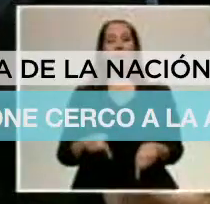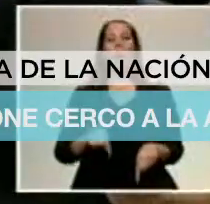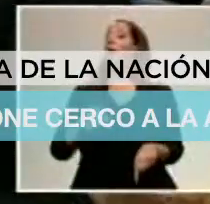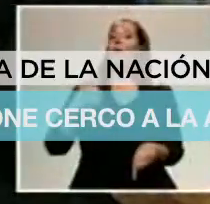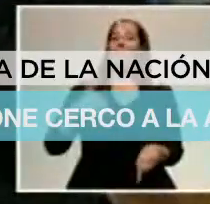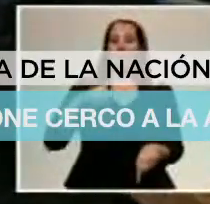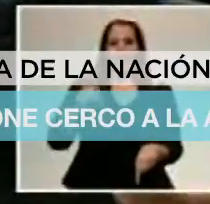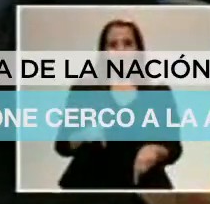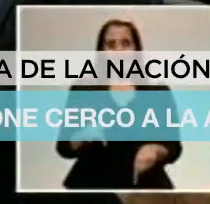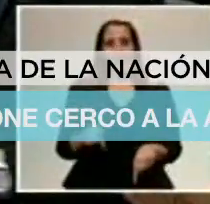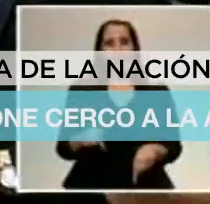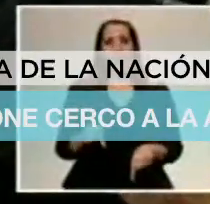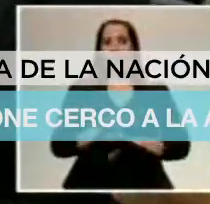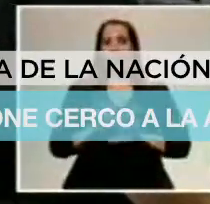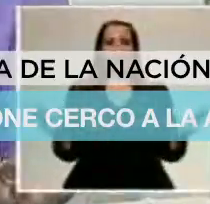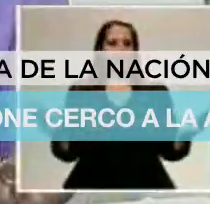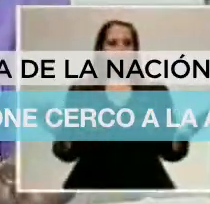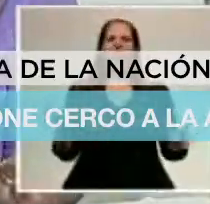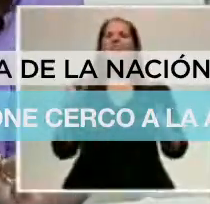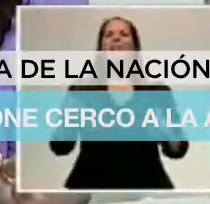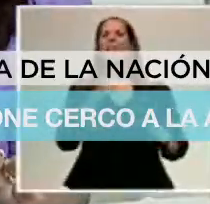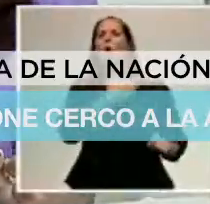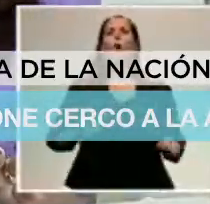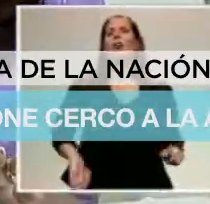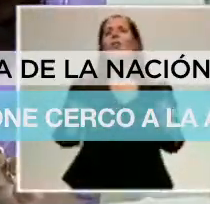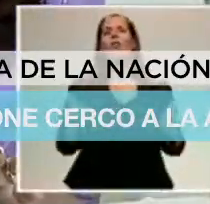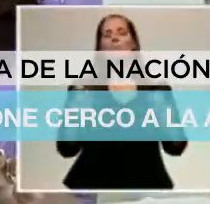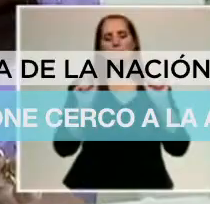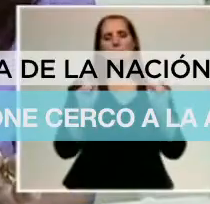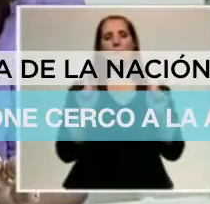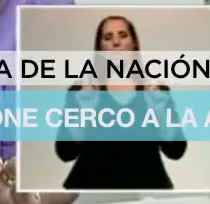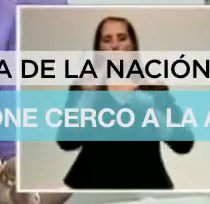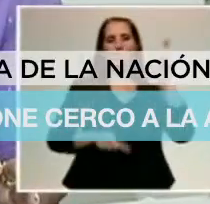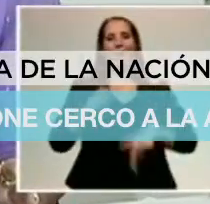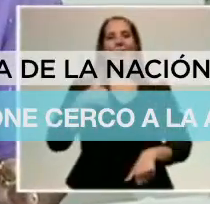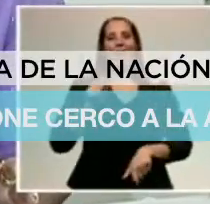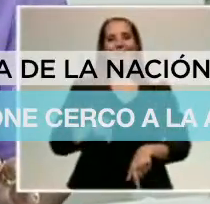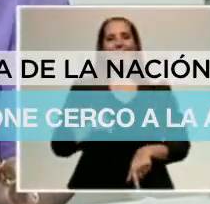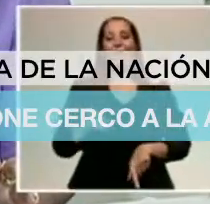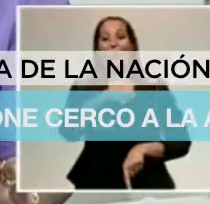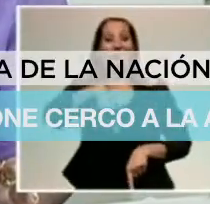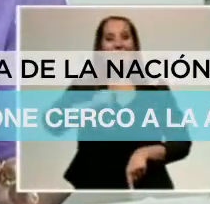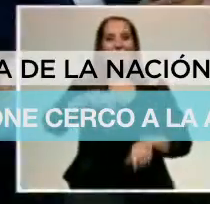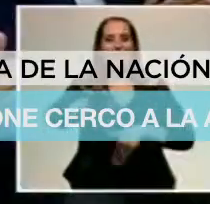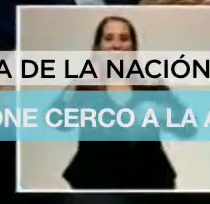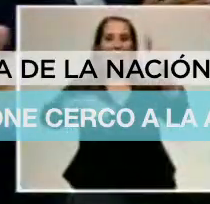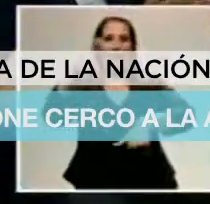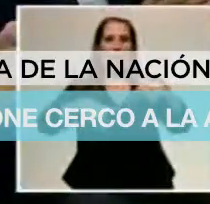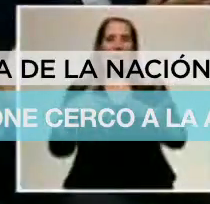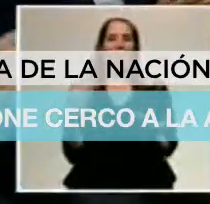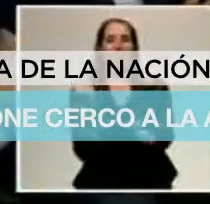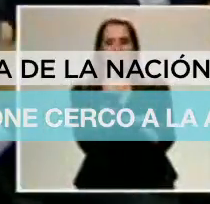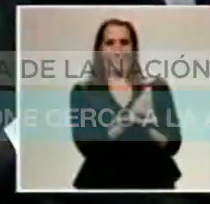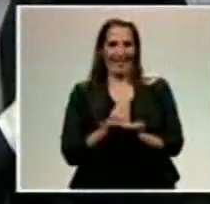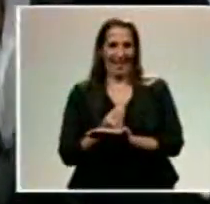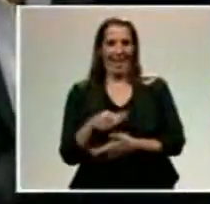acá en la Argentina, la gobiernan los argentinos y todos aquellos dirigentes que sean votados por los argentinos.